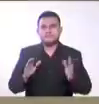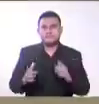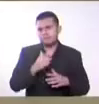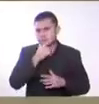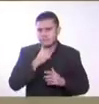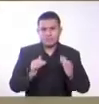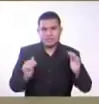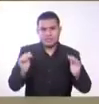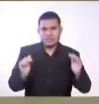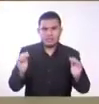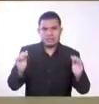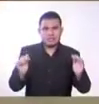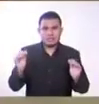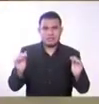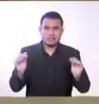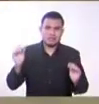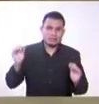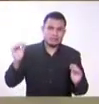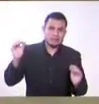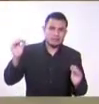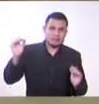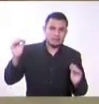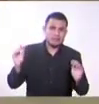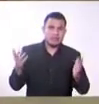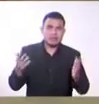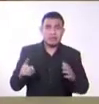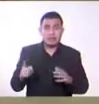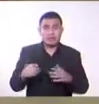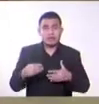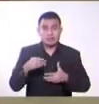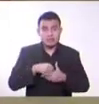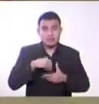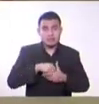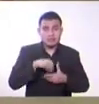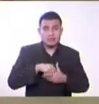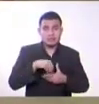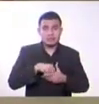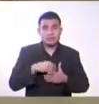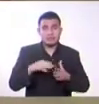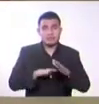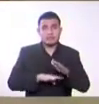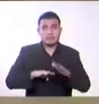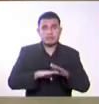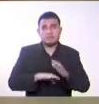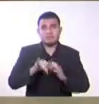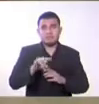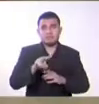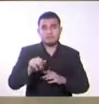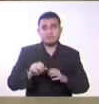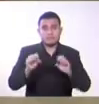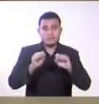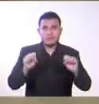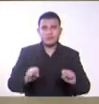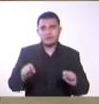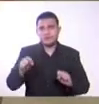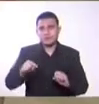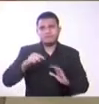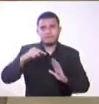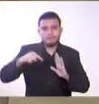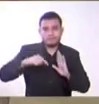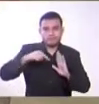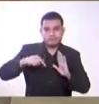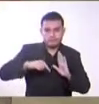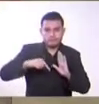desigual. Parecería entonces que a la base de la recaudación del IVA tenemos en realidad un sistema que va profundizando